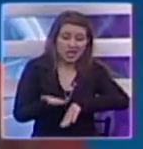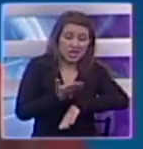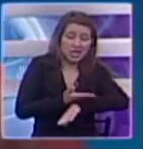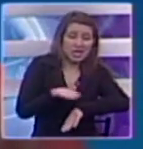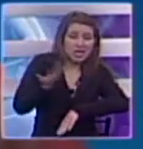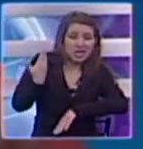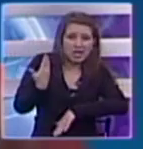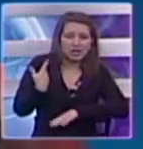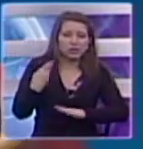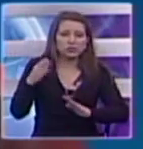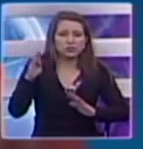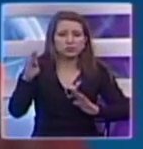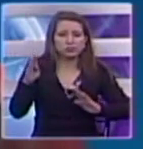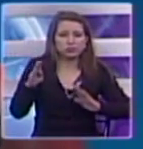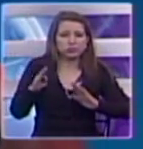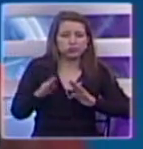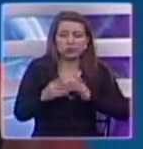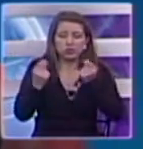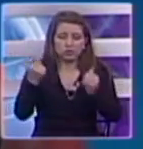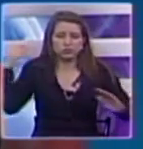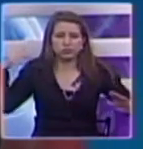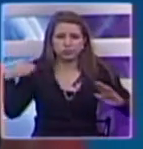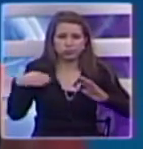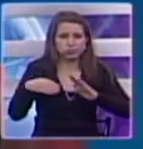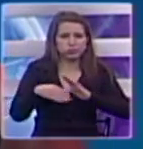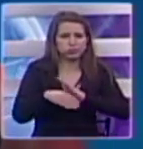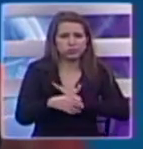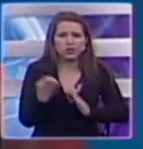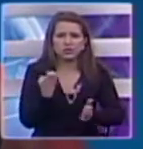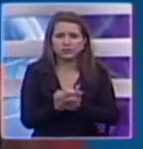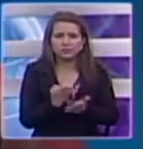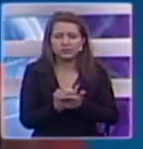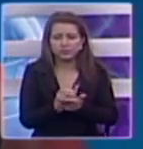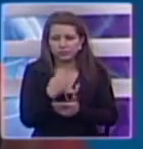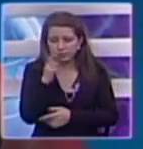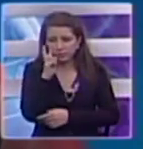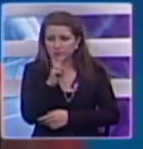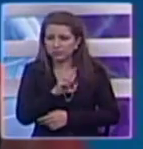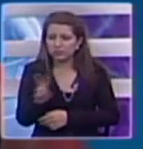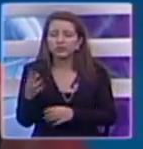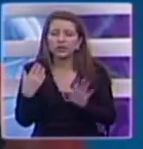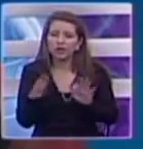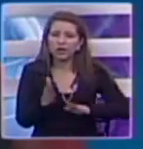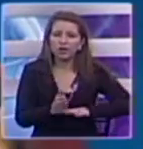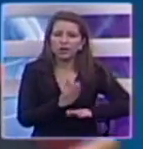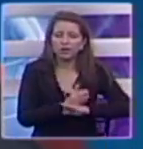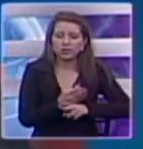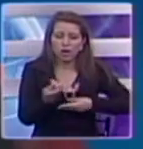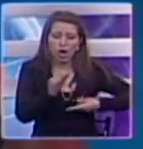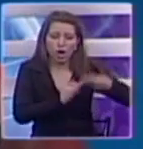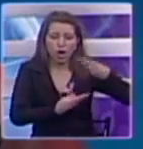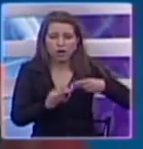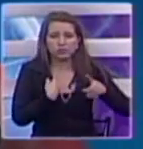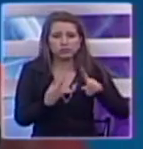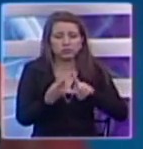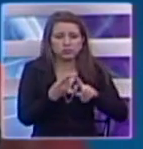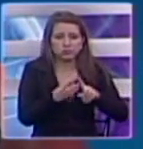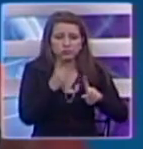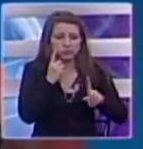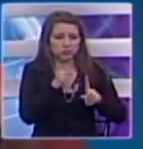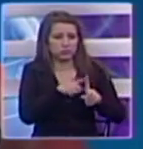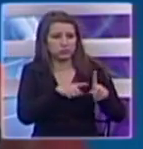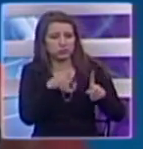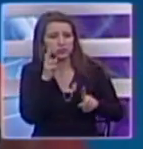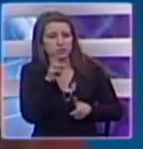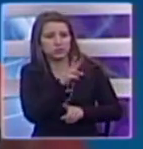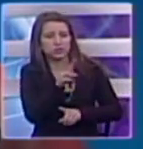ciclo descendente, la desaceleración económica. Se vieron ya, digamos, en el comercio los primeros indicadores, por